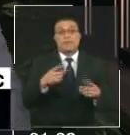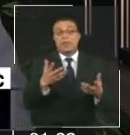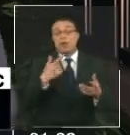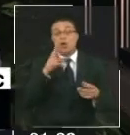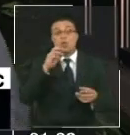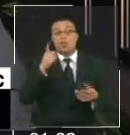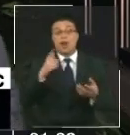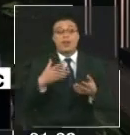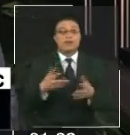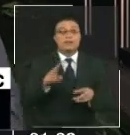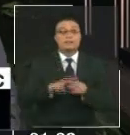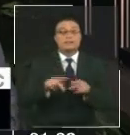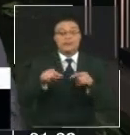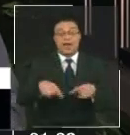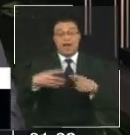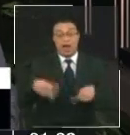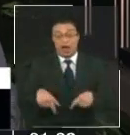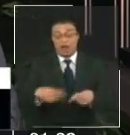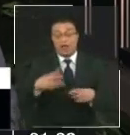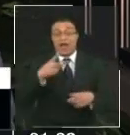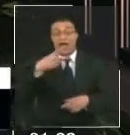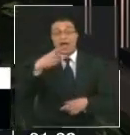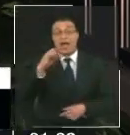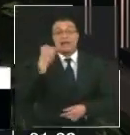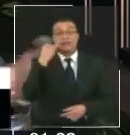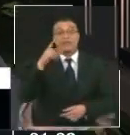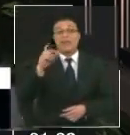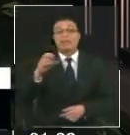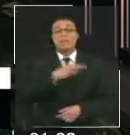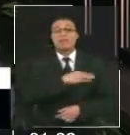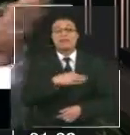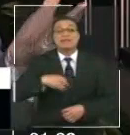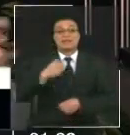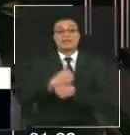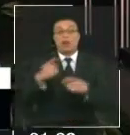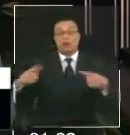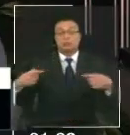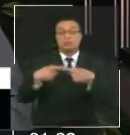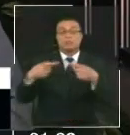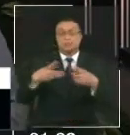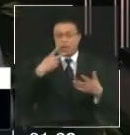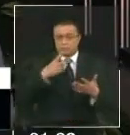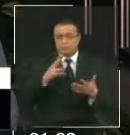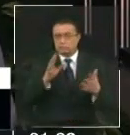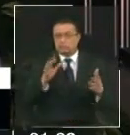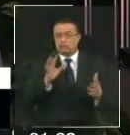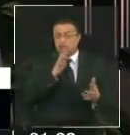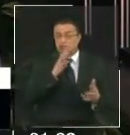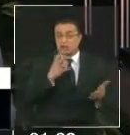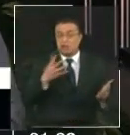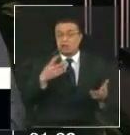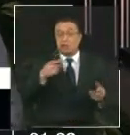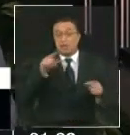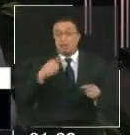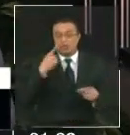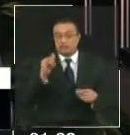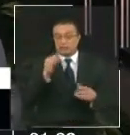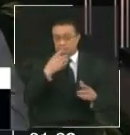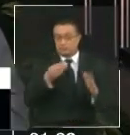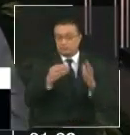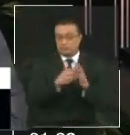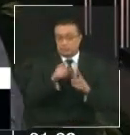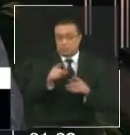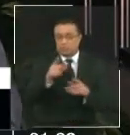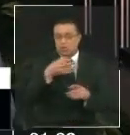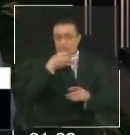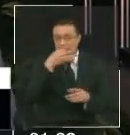¿Cuál es la dinámica interna entre el actual ministro de Hacienda y la ministra del Trabajo? No lo sé, uno ve los trascendidos. Ahora, lo que sí me gustaría añadir, que tiene algo que ver con